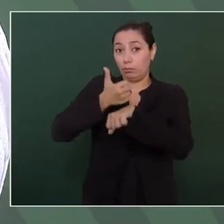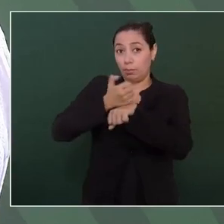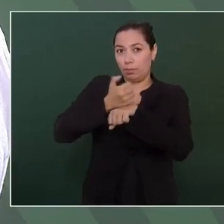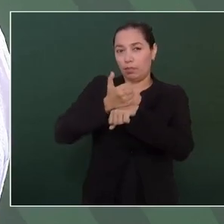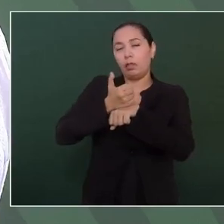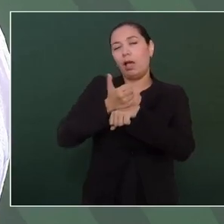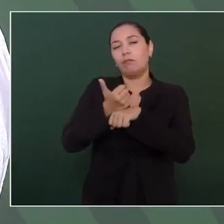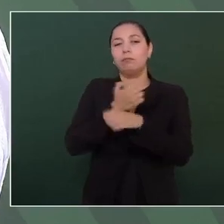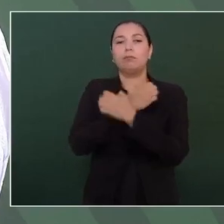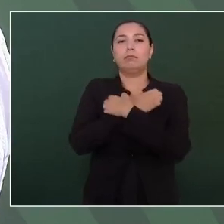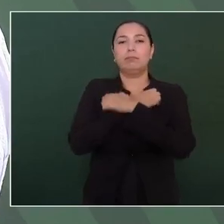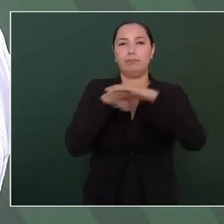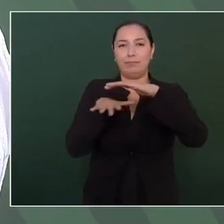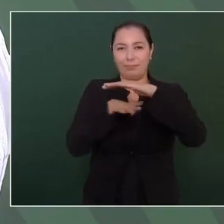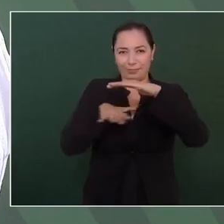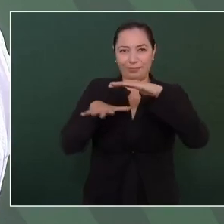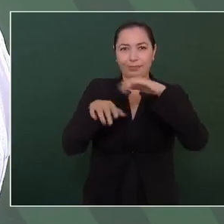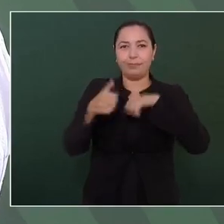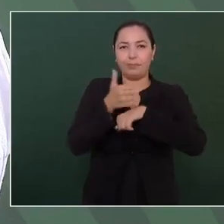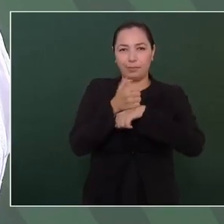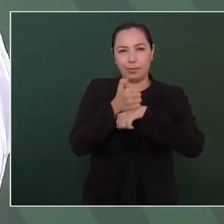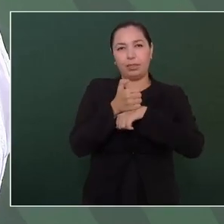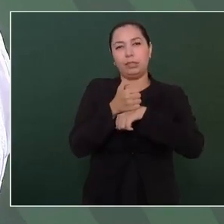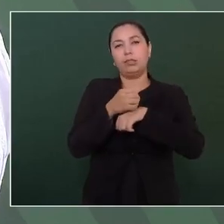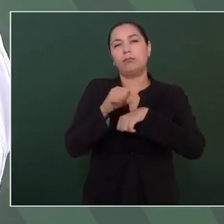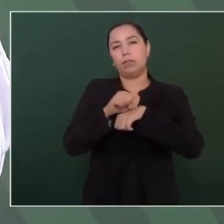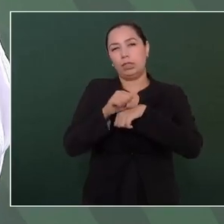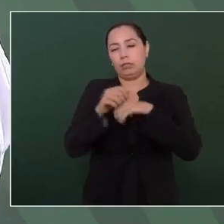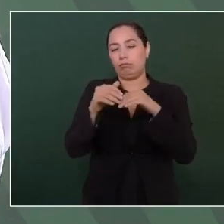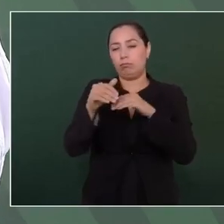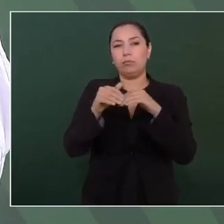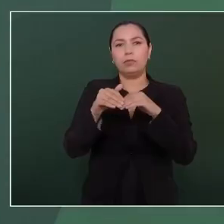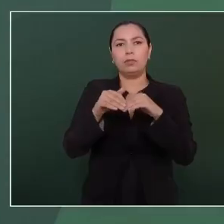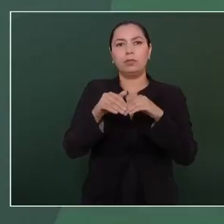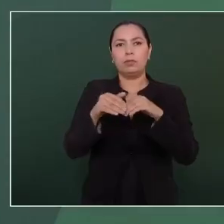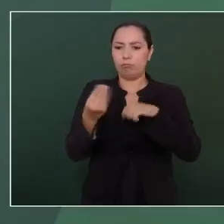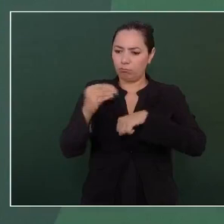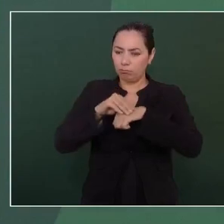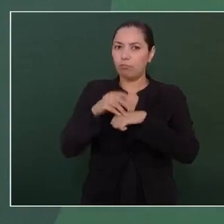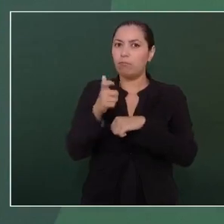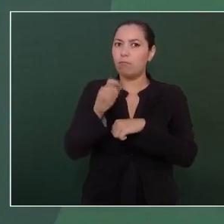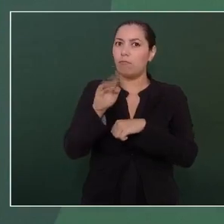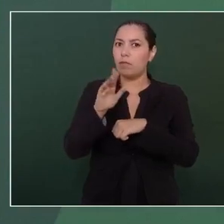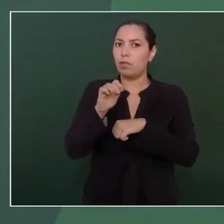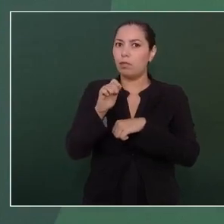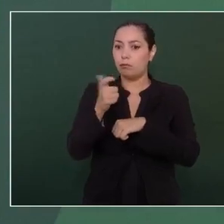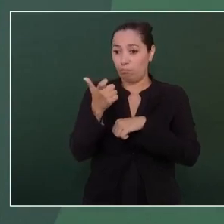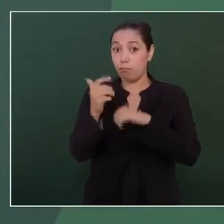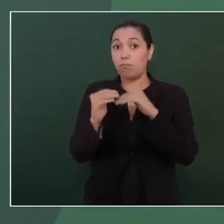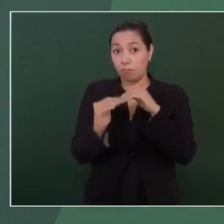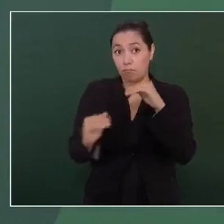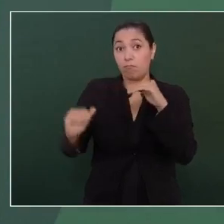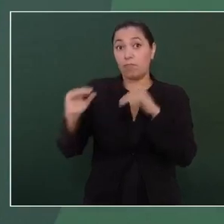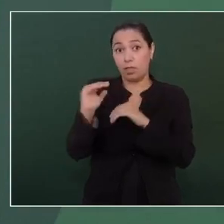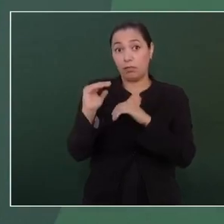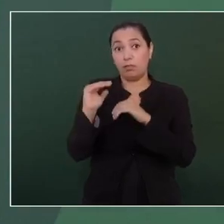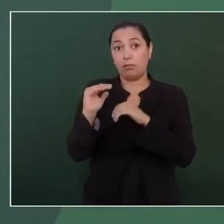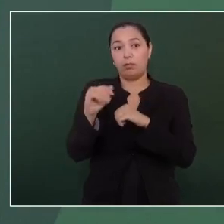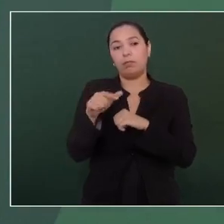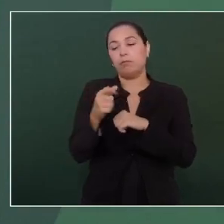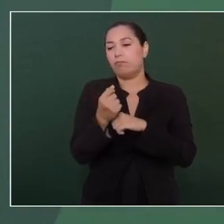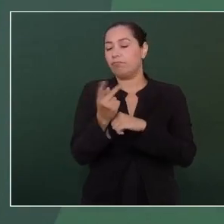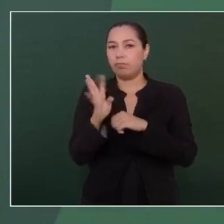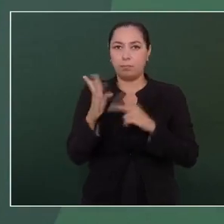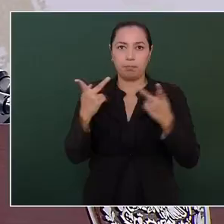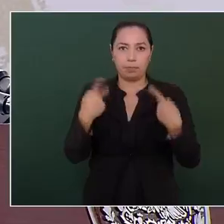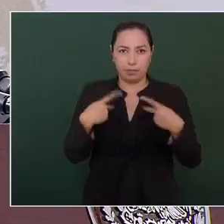educación básica, se van a aumentar las becas. Es decir, el número de becarios en Sinaloa